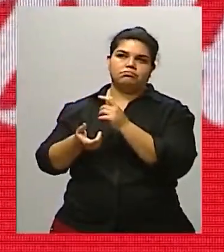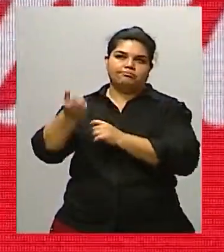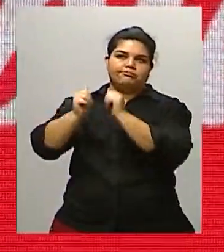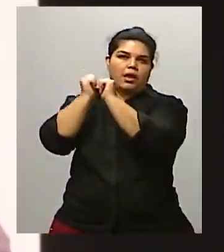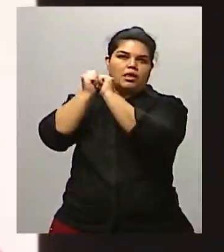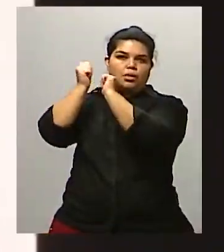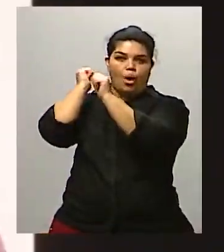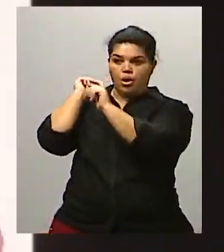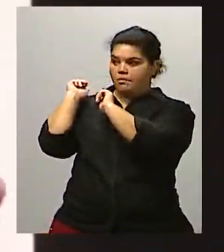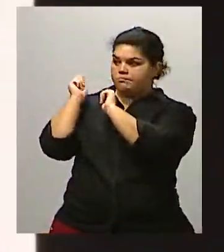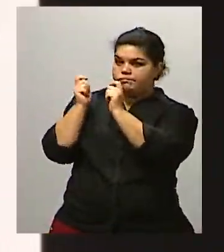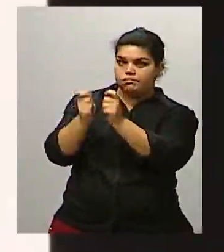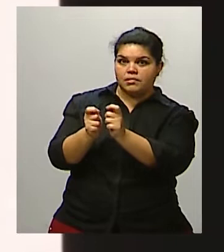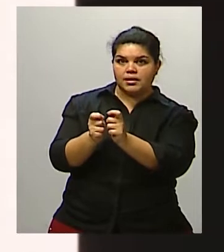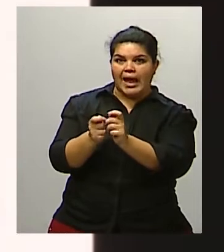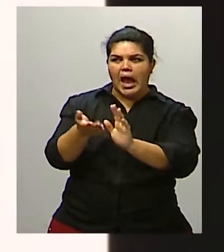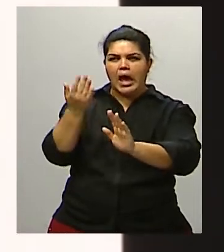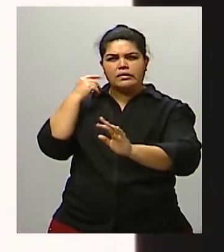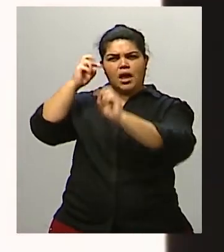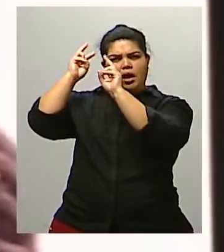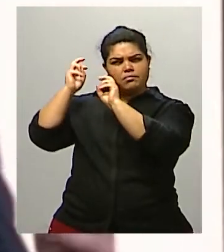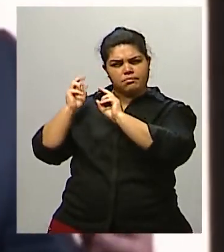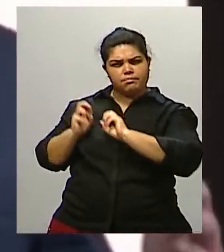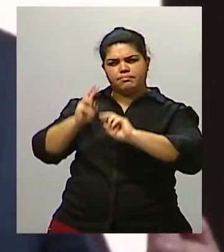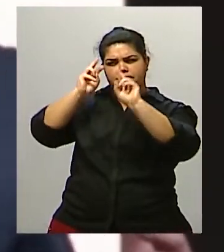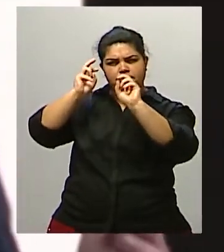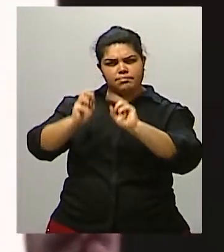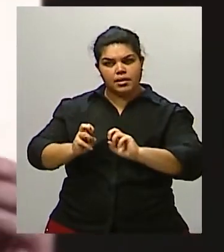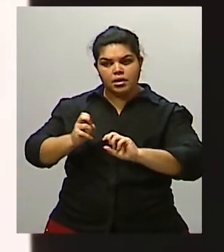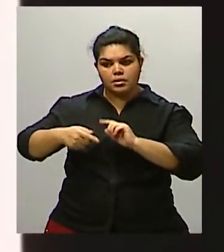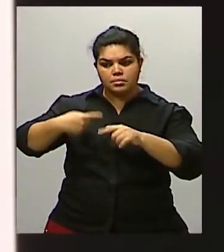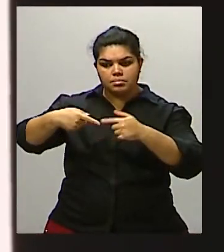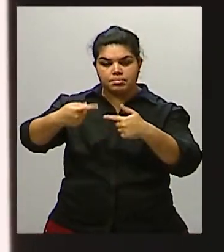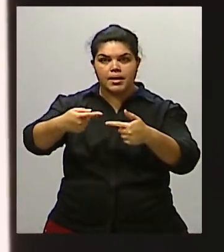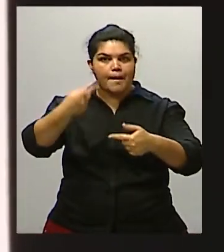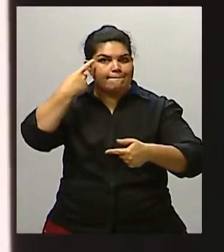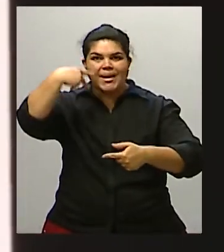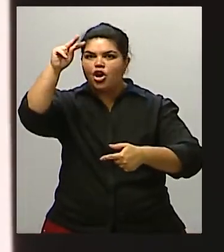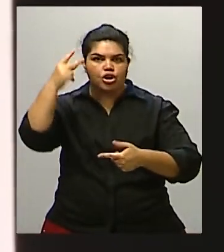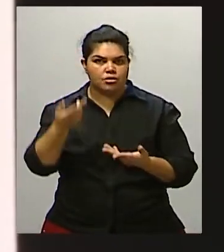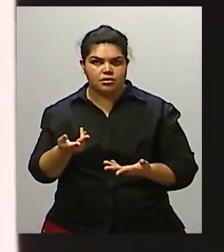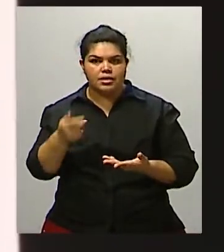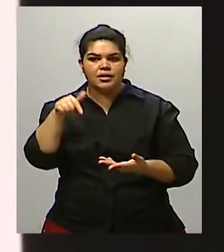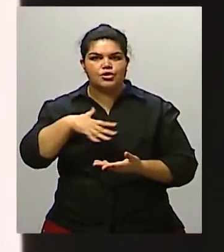ya con trabajo estable dentro del sistema está en la pobreza y está bordeando la